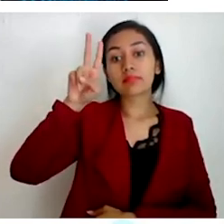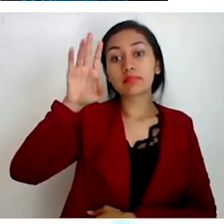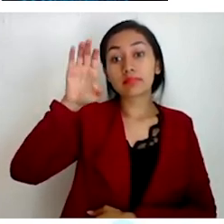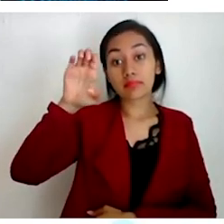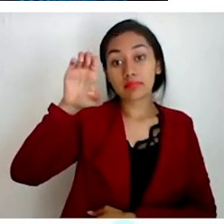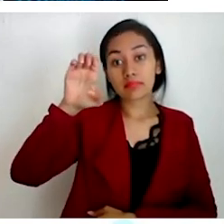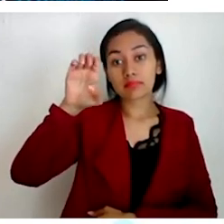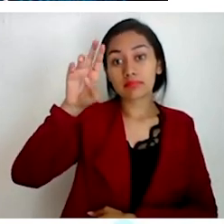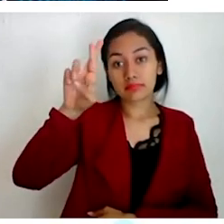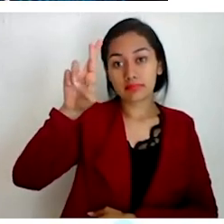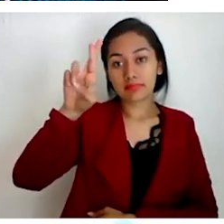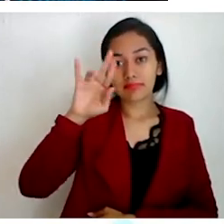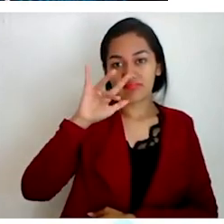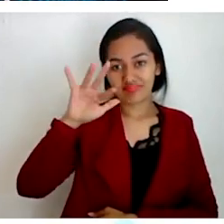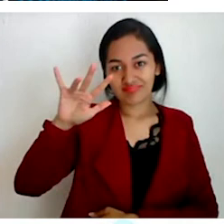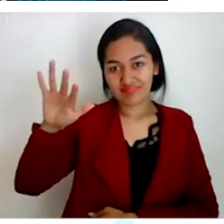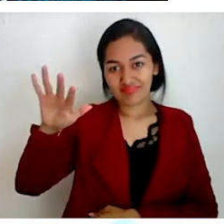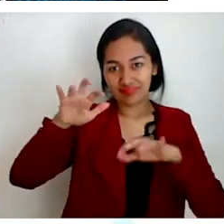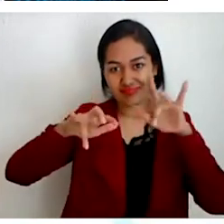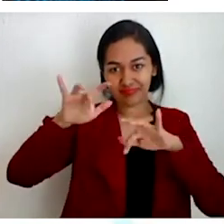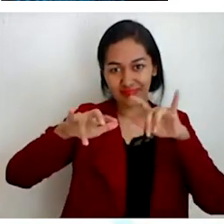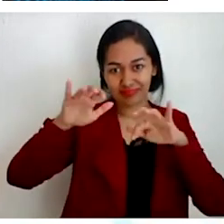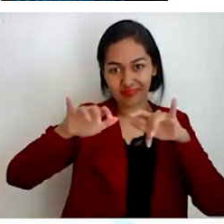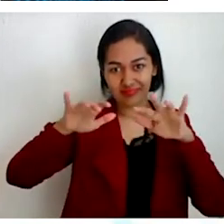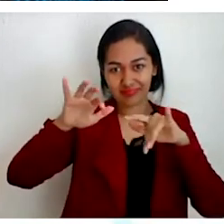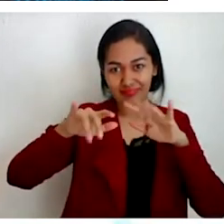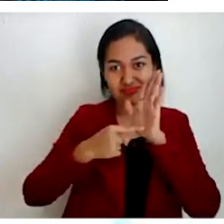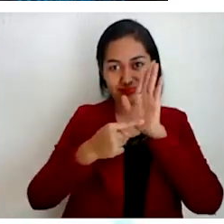Creo que sí. Perdón.